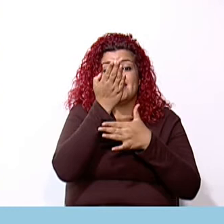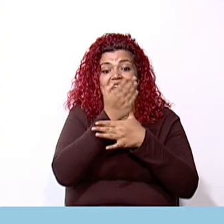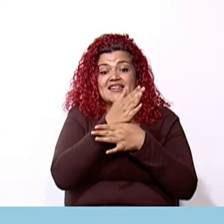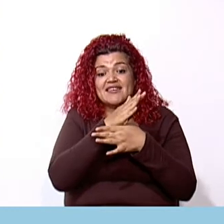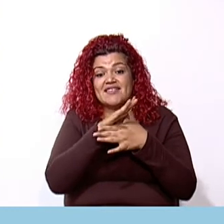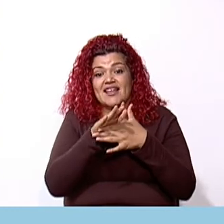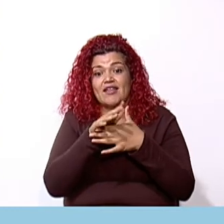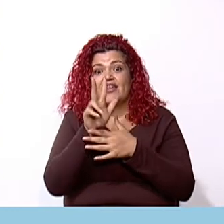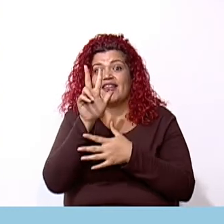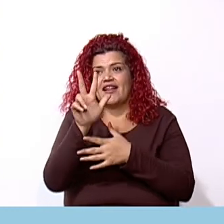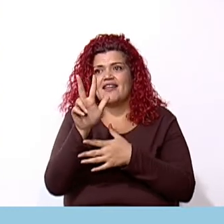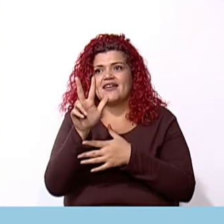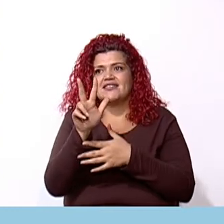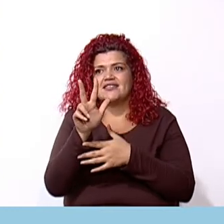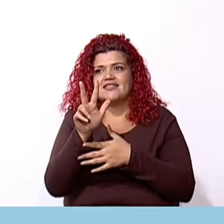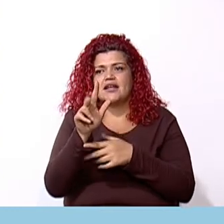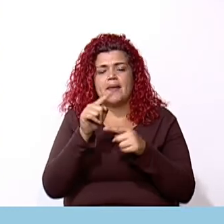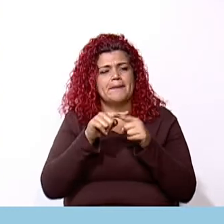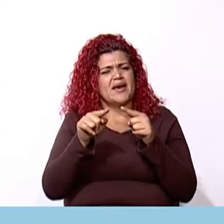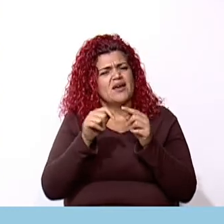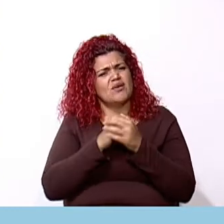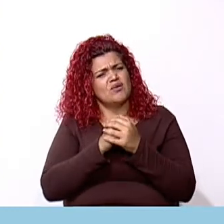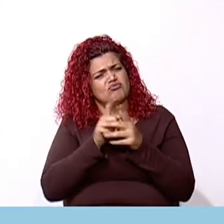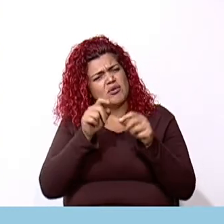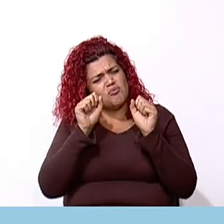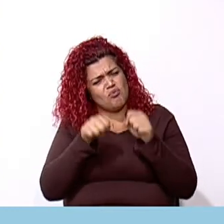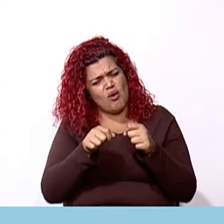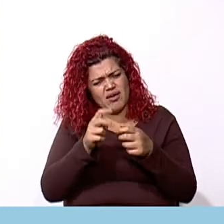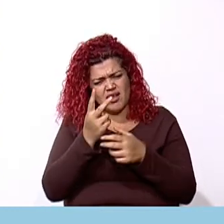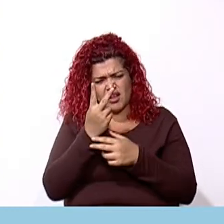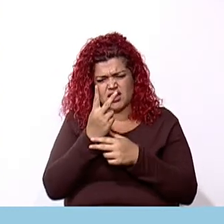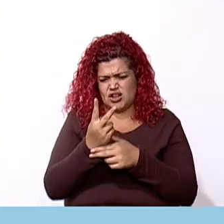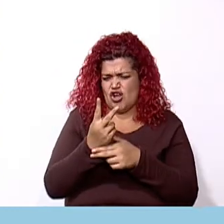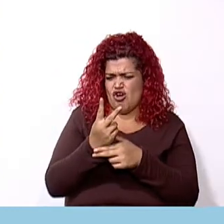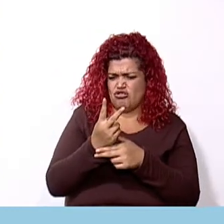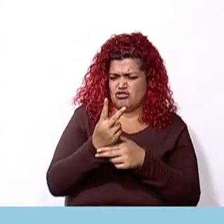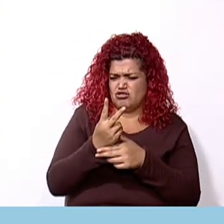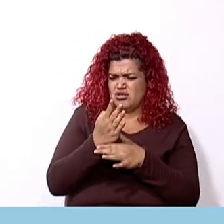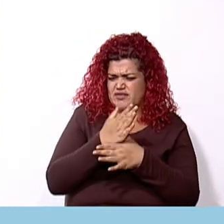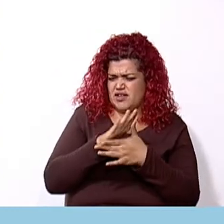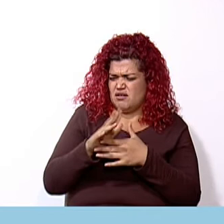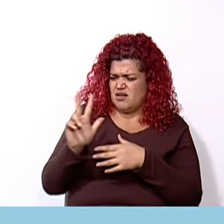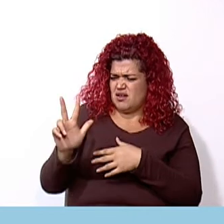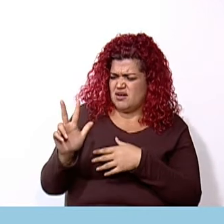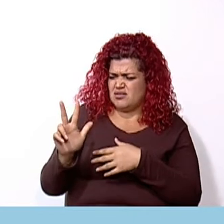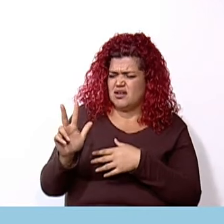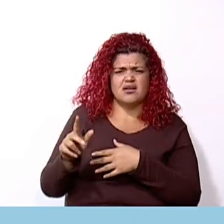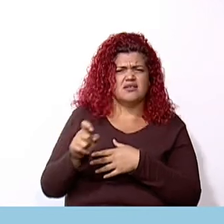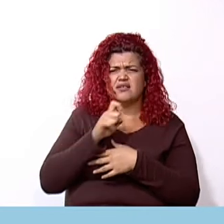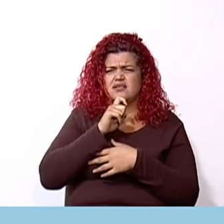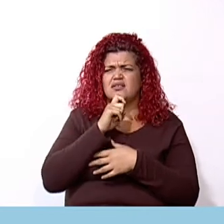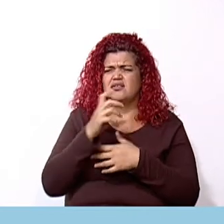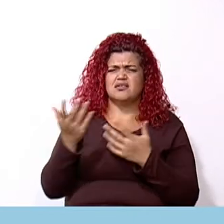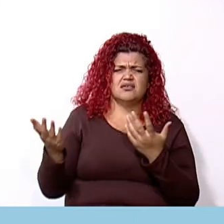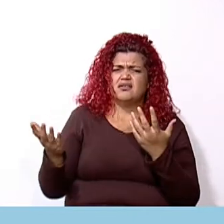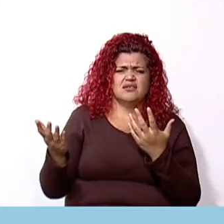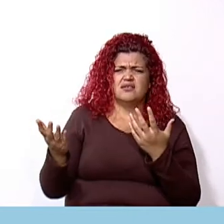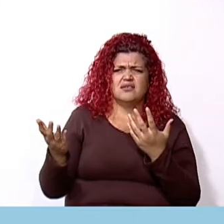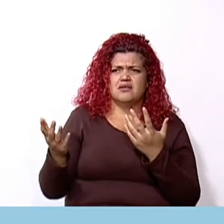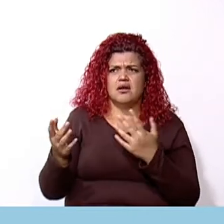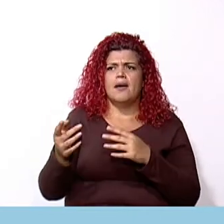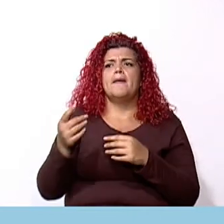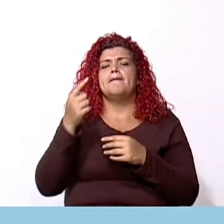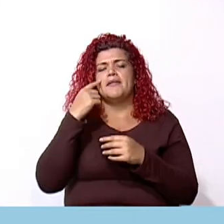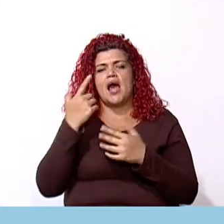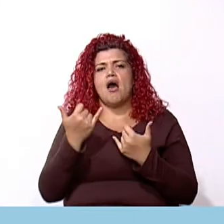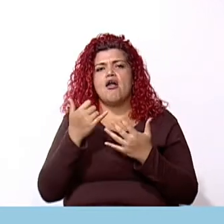entre 3. Pero, ¿ustedes pueden repartir 2 entre 3? No, muy bien. Entonces,